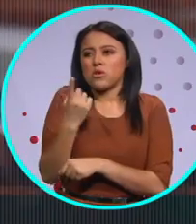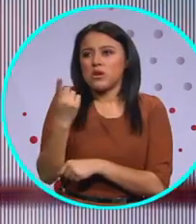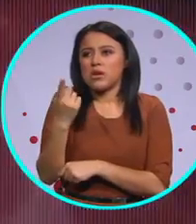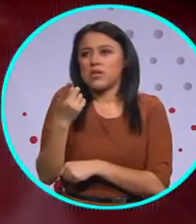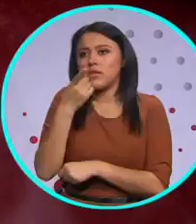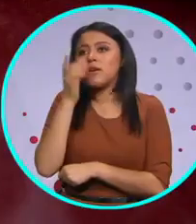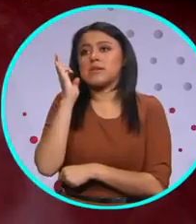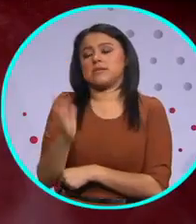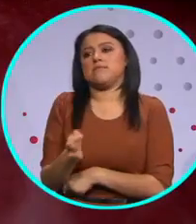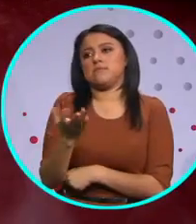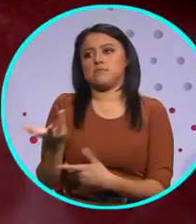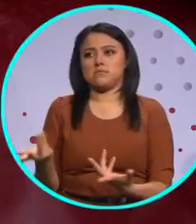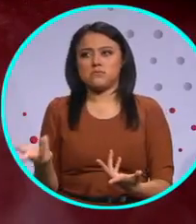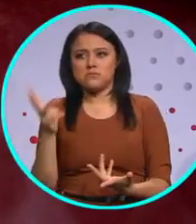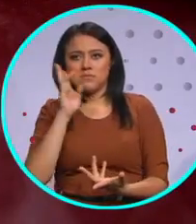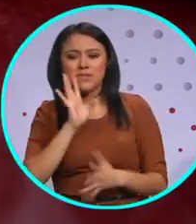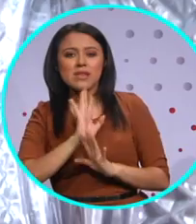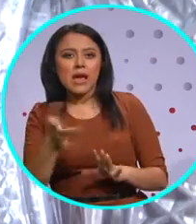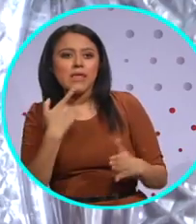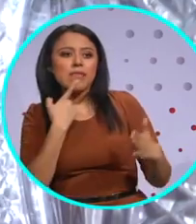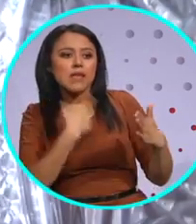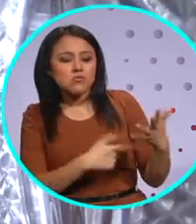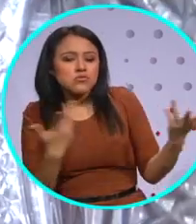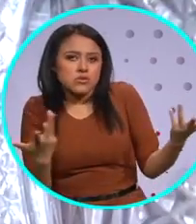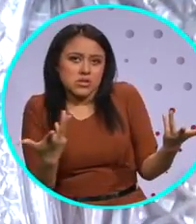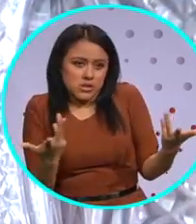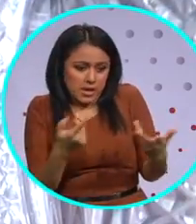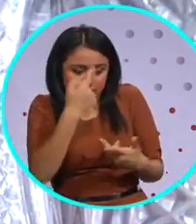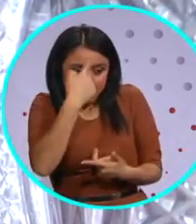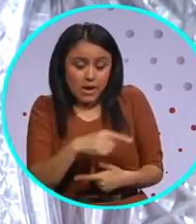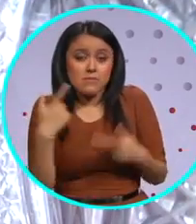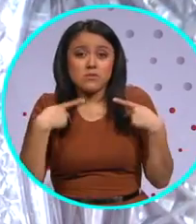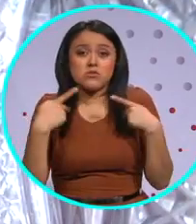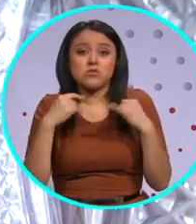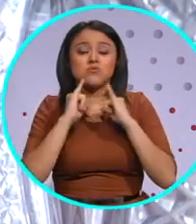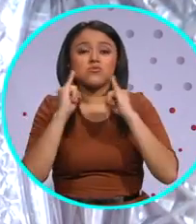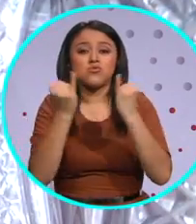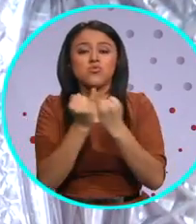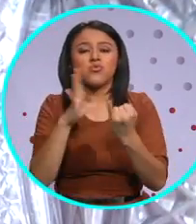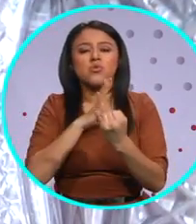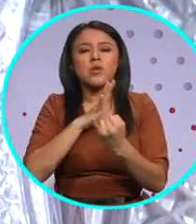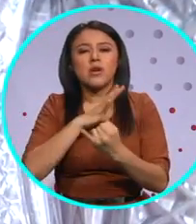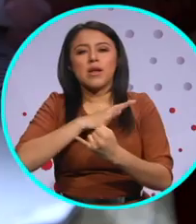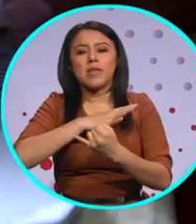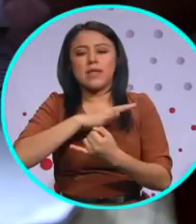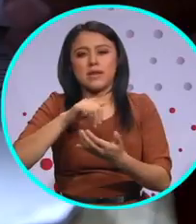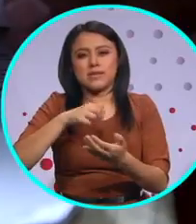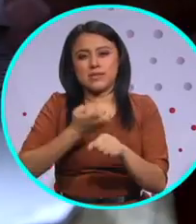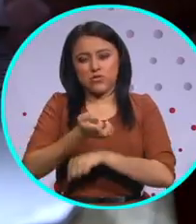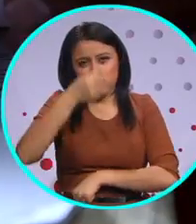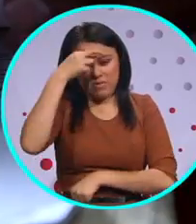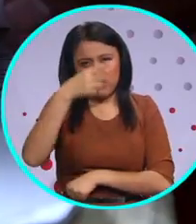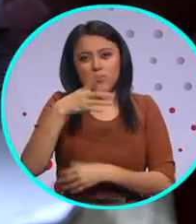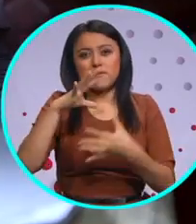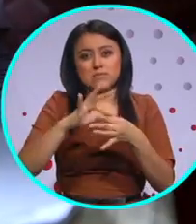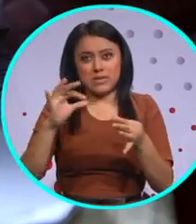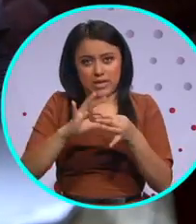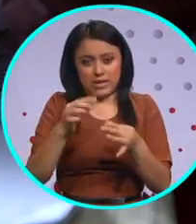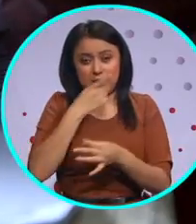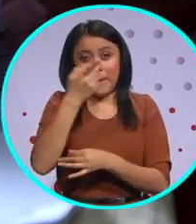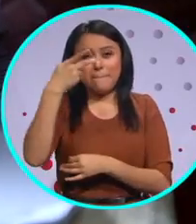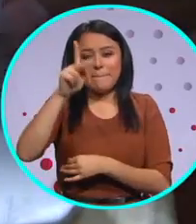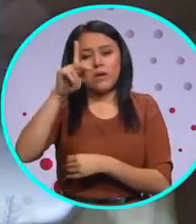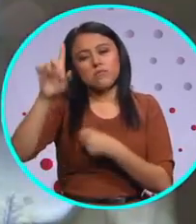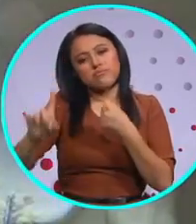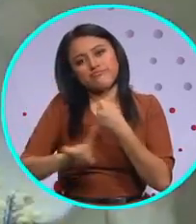contrató. Interpuso una denuncia por despido injustificado ante la Junta Local de Conciliación y Arbitraje del Estado de México. Sin embargo,